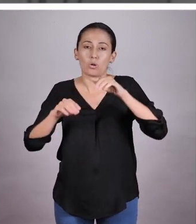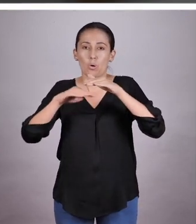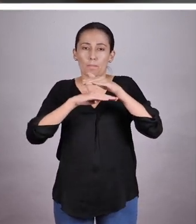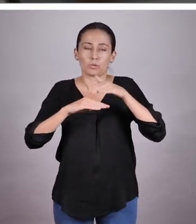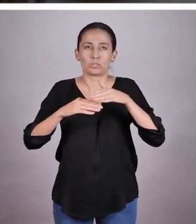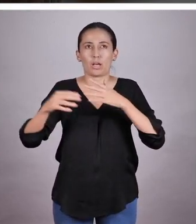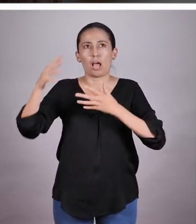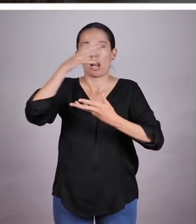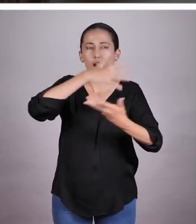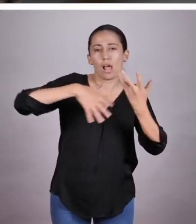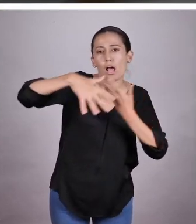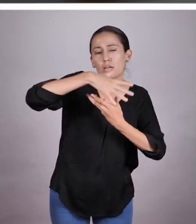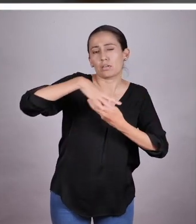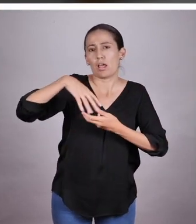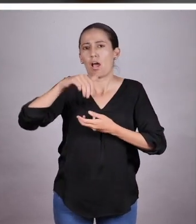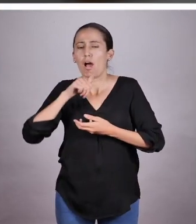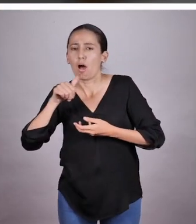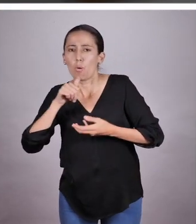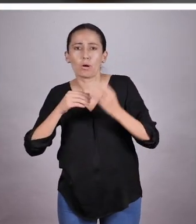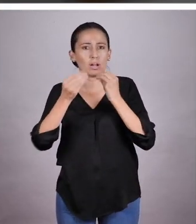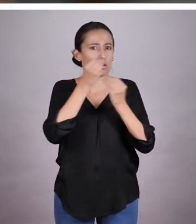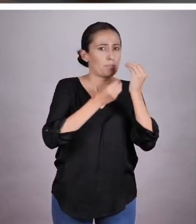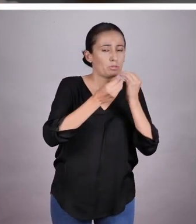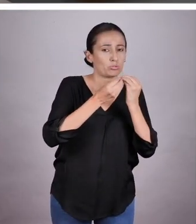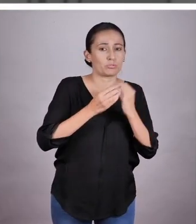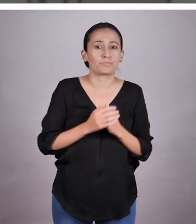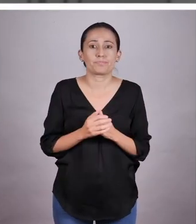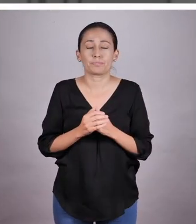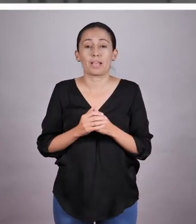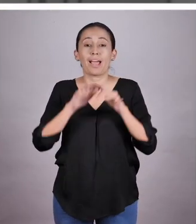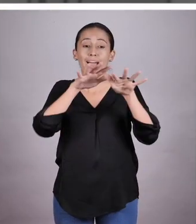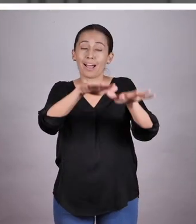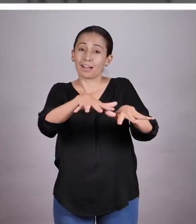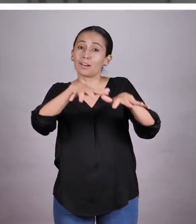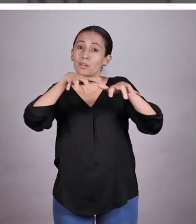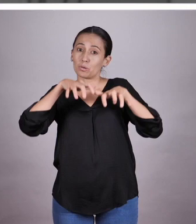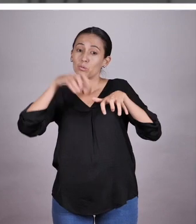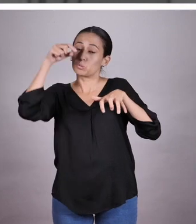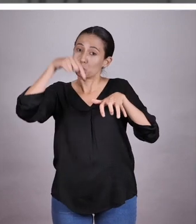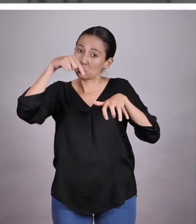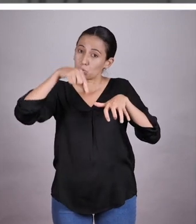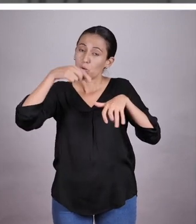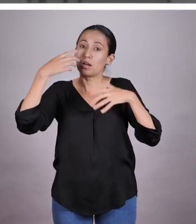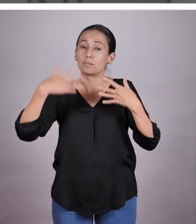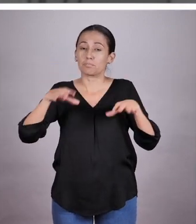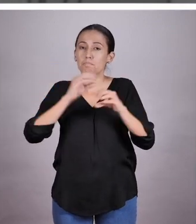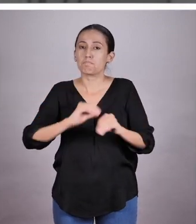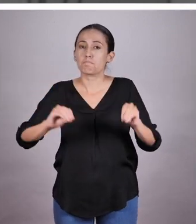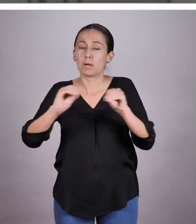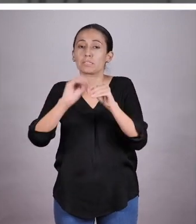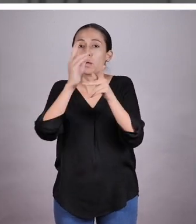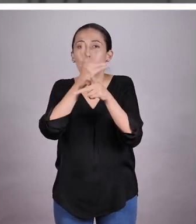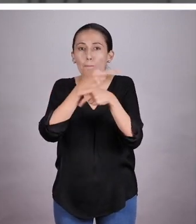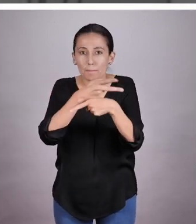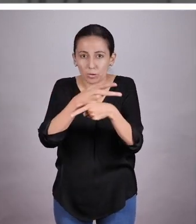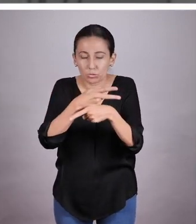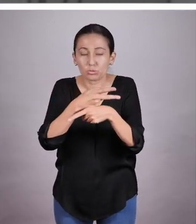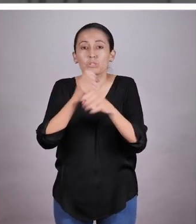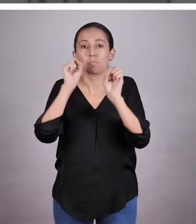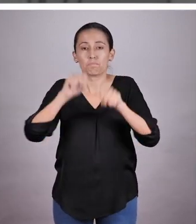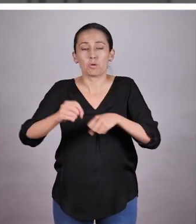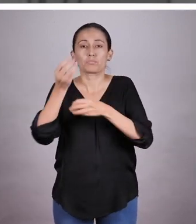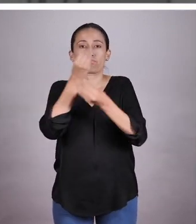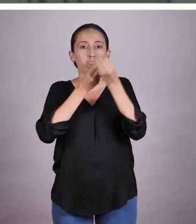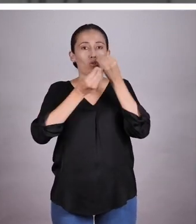el aire, el agua y los alimentos. La agricultura es la actividad que proporciona la mayor parte de los alimentos para la